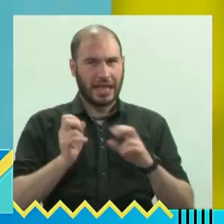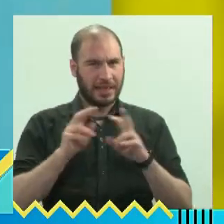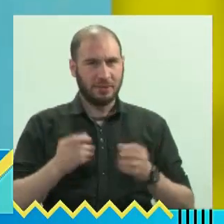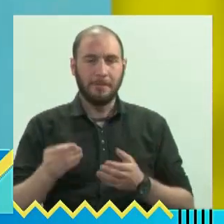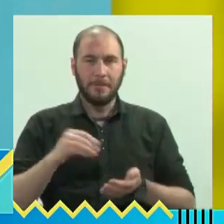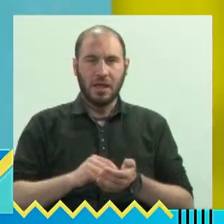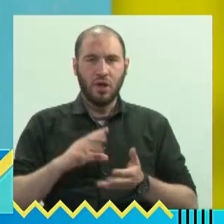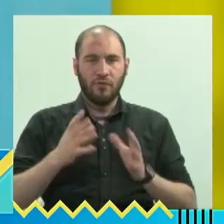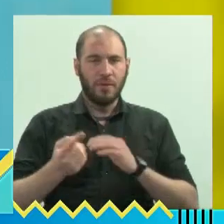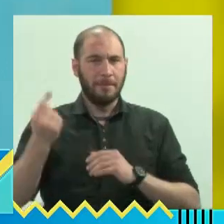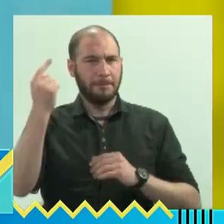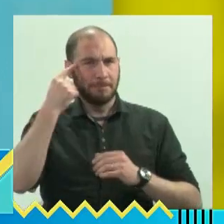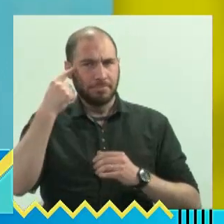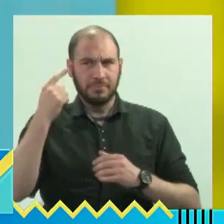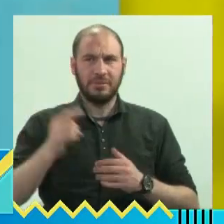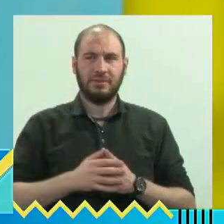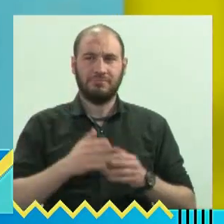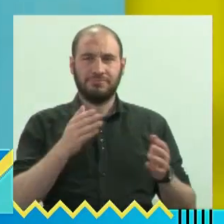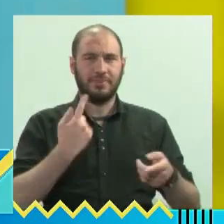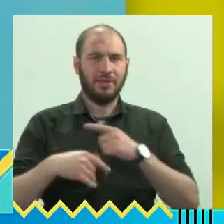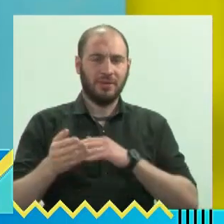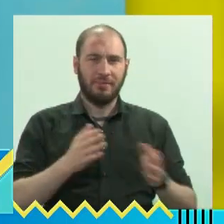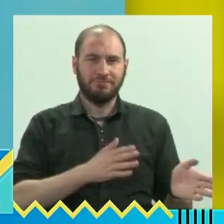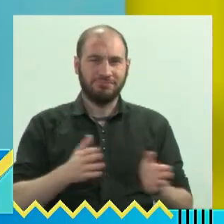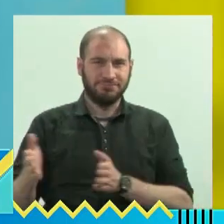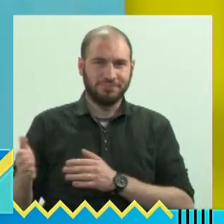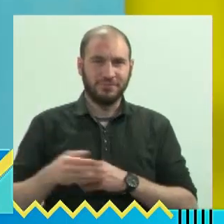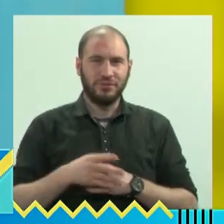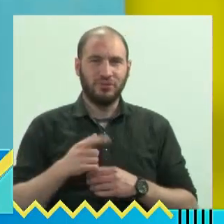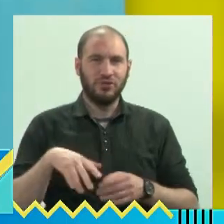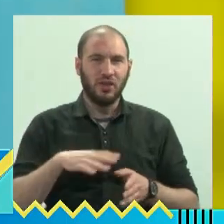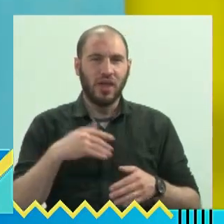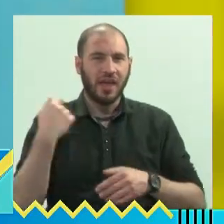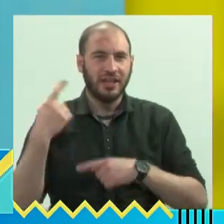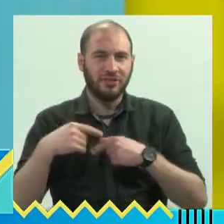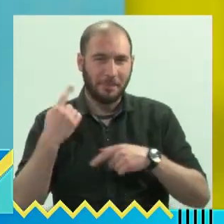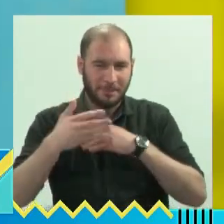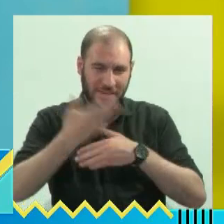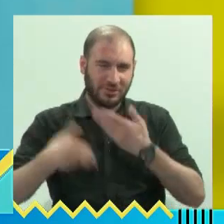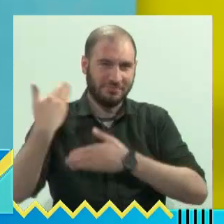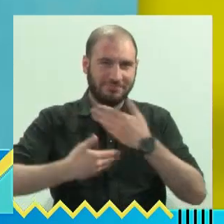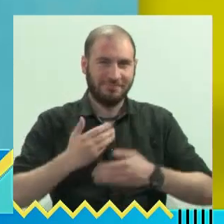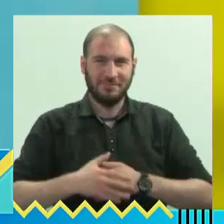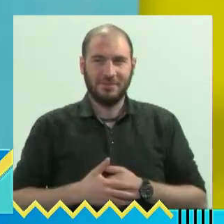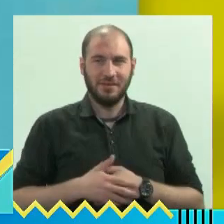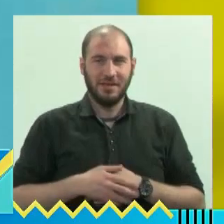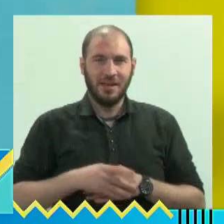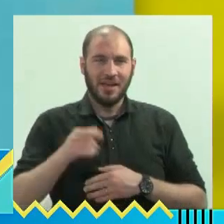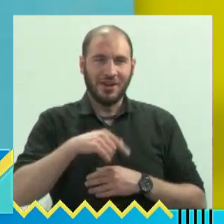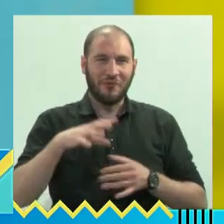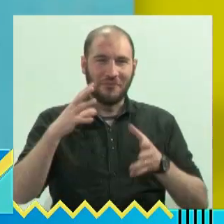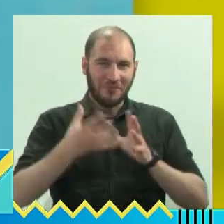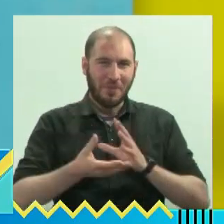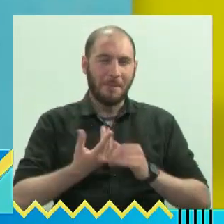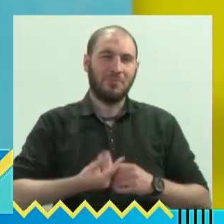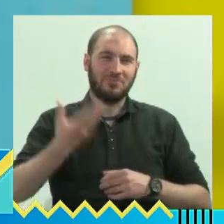un sistema de creencias que va formando todas esas historias, esas narraciones que se van traspasando de generación en generación. Hablamos de una cosmovisión